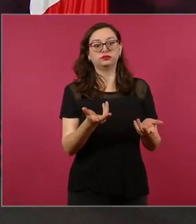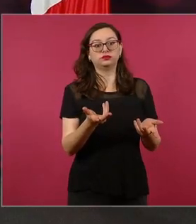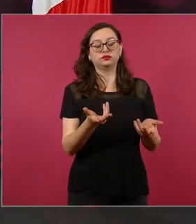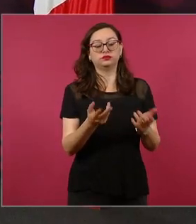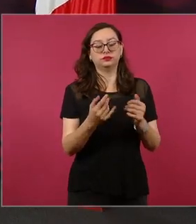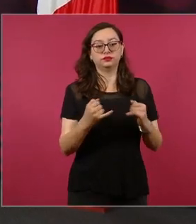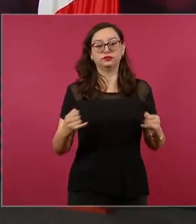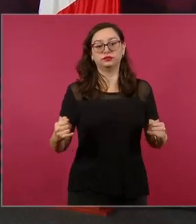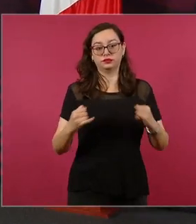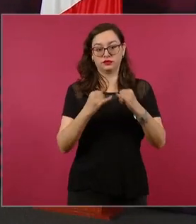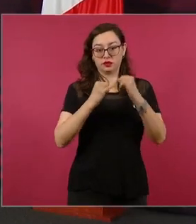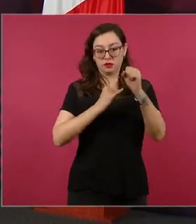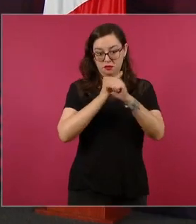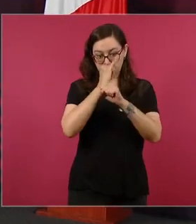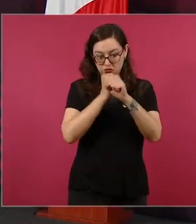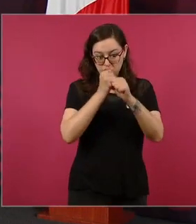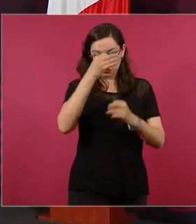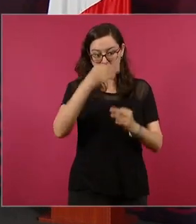de la UNAM.